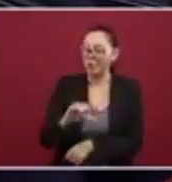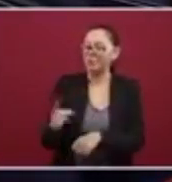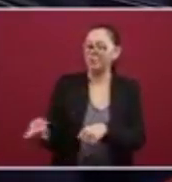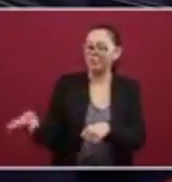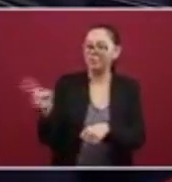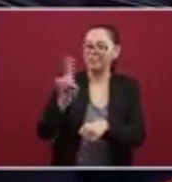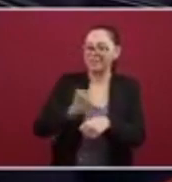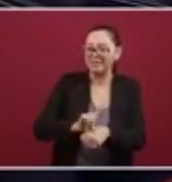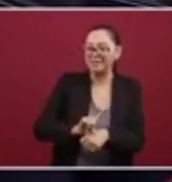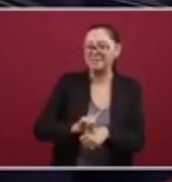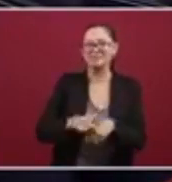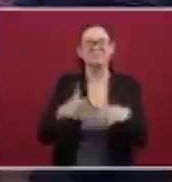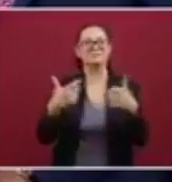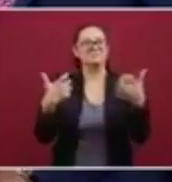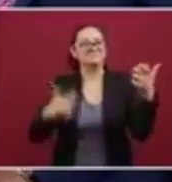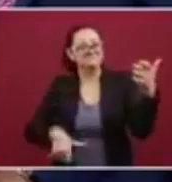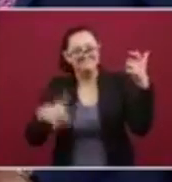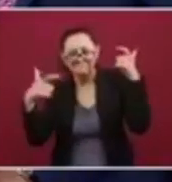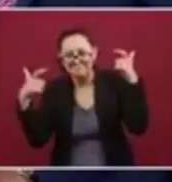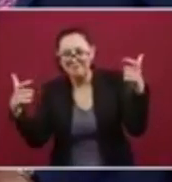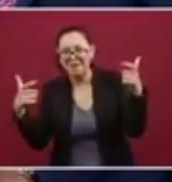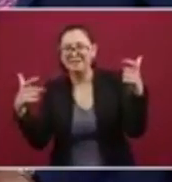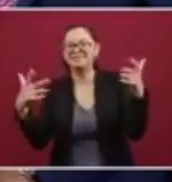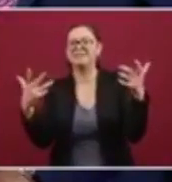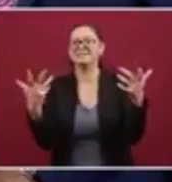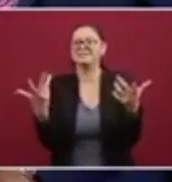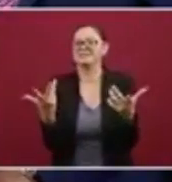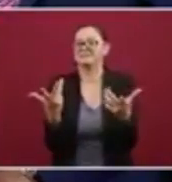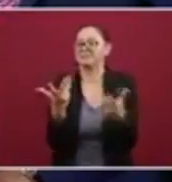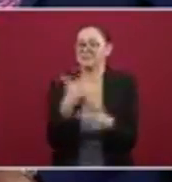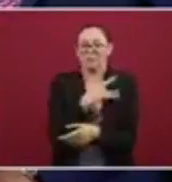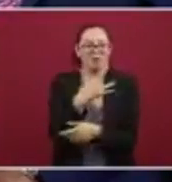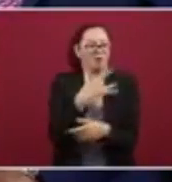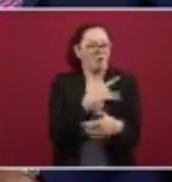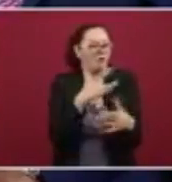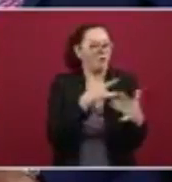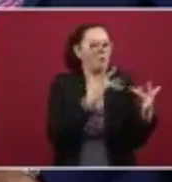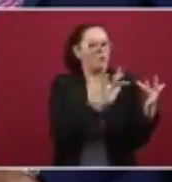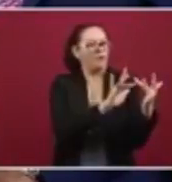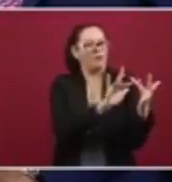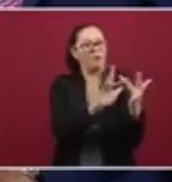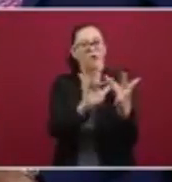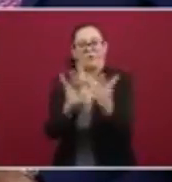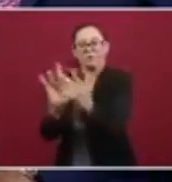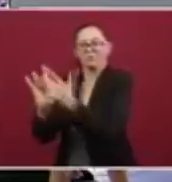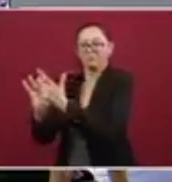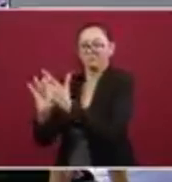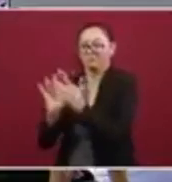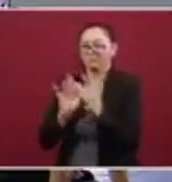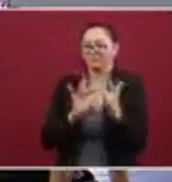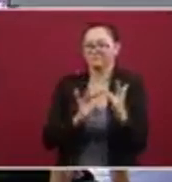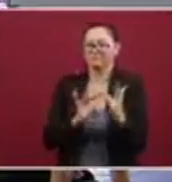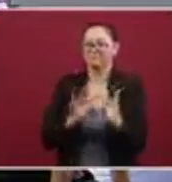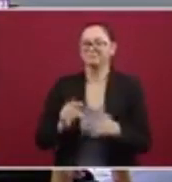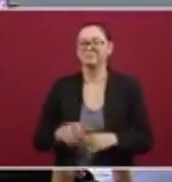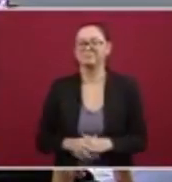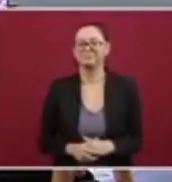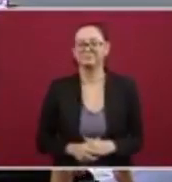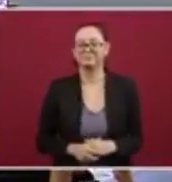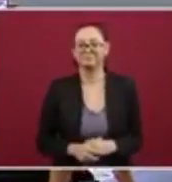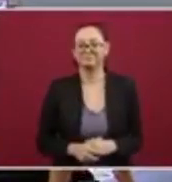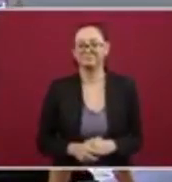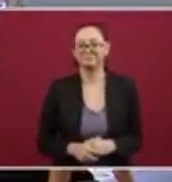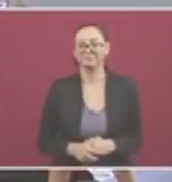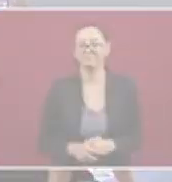día, entre mariachis y entre tantos corazones que nos acompañan. La conferencia de prensa